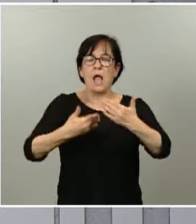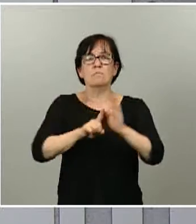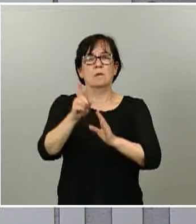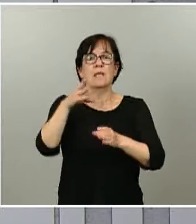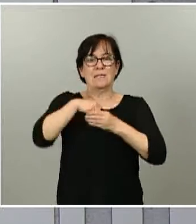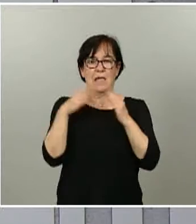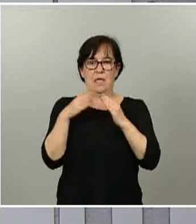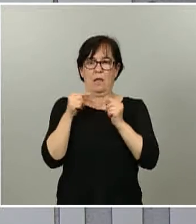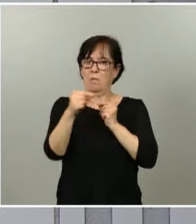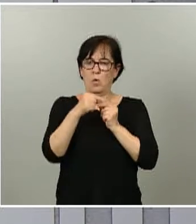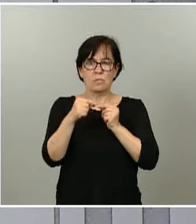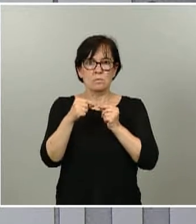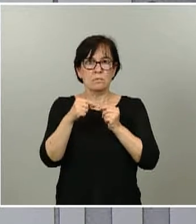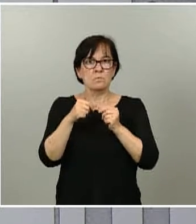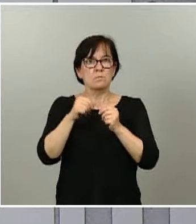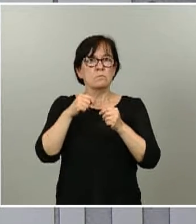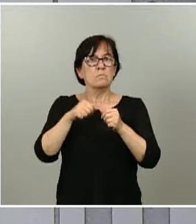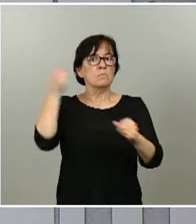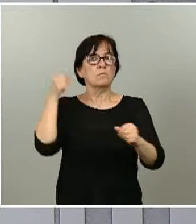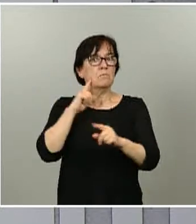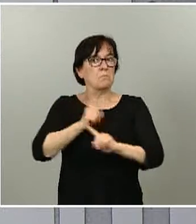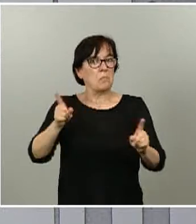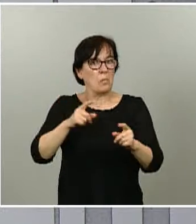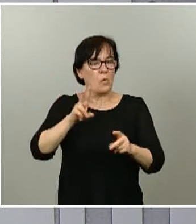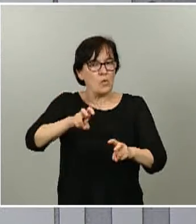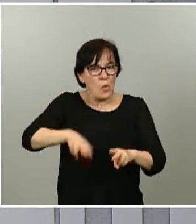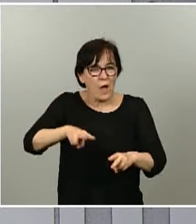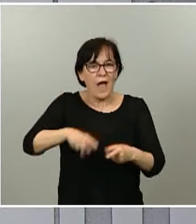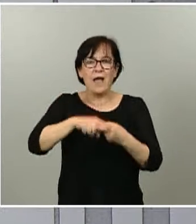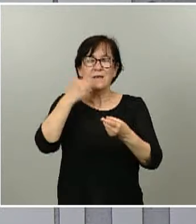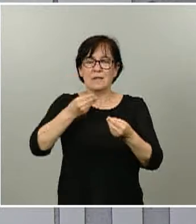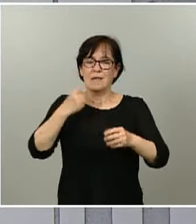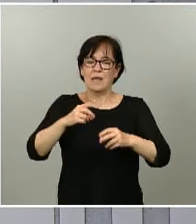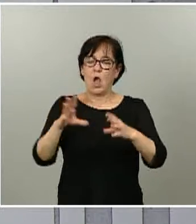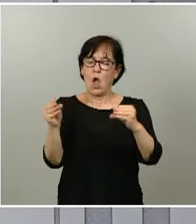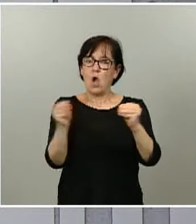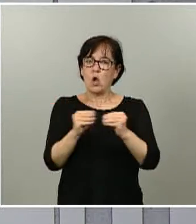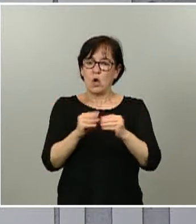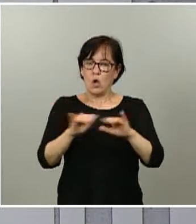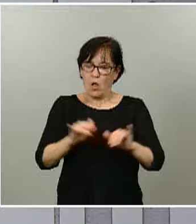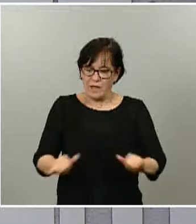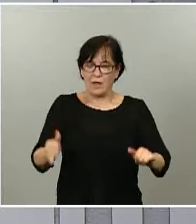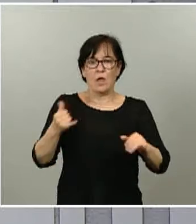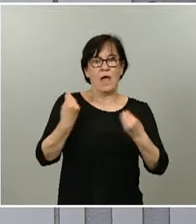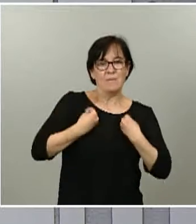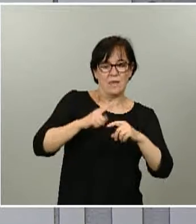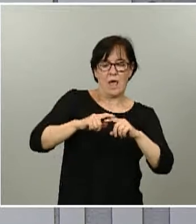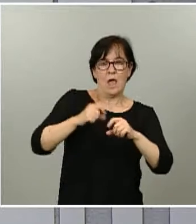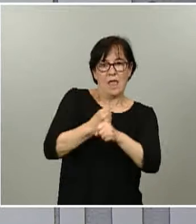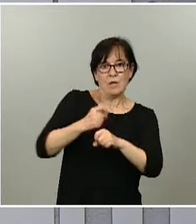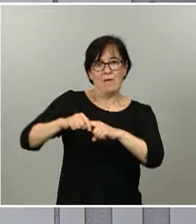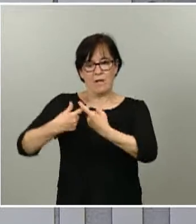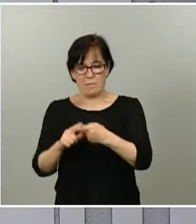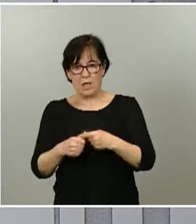había avanzado en los últimos años. Se ha avanzado en la conciliación de la vida laboral y de la vida familiar a través de